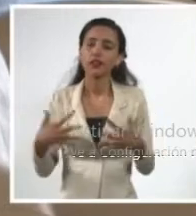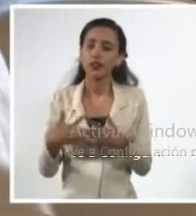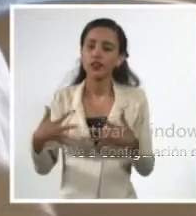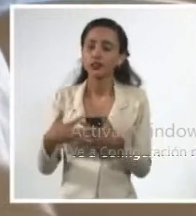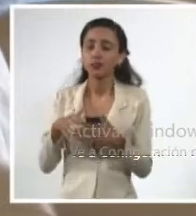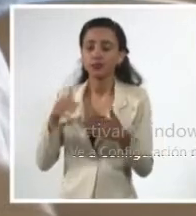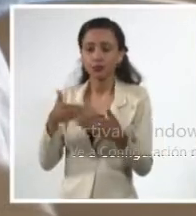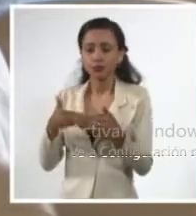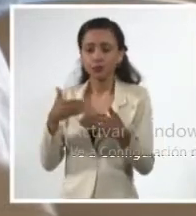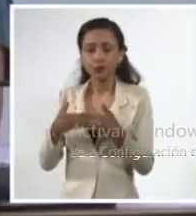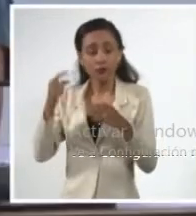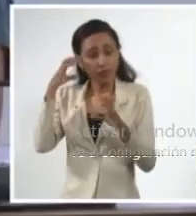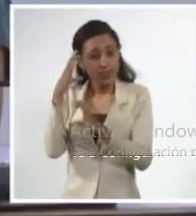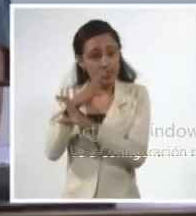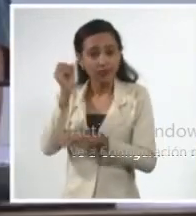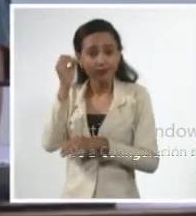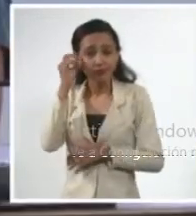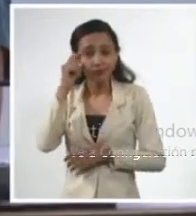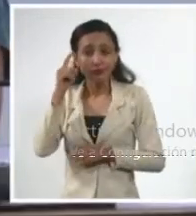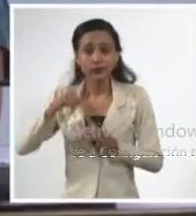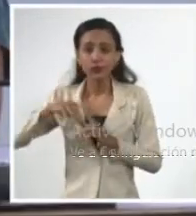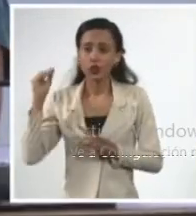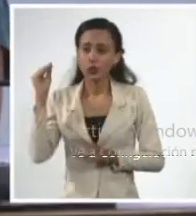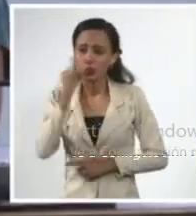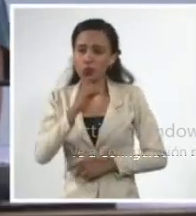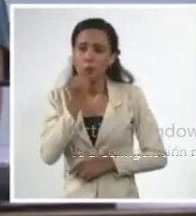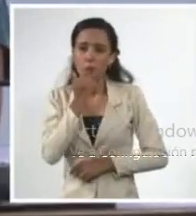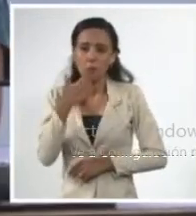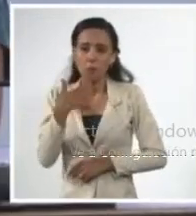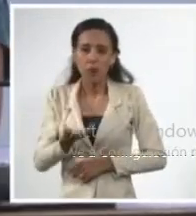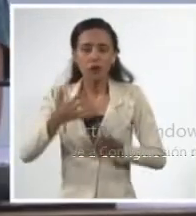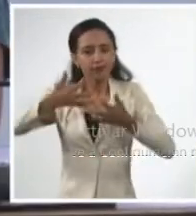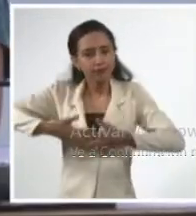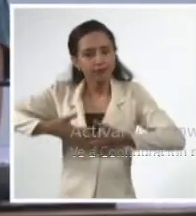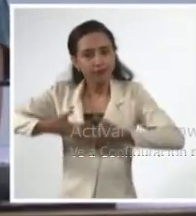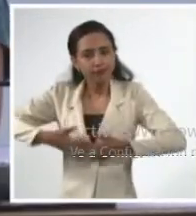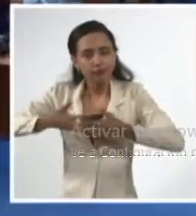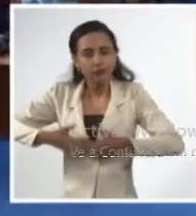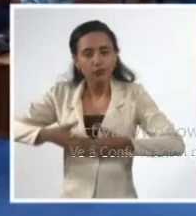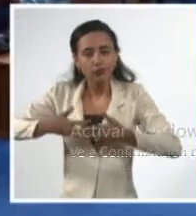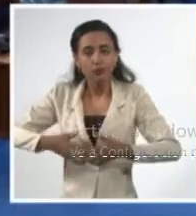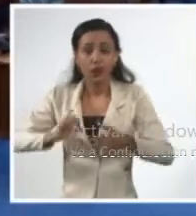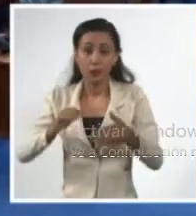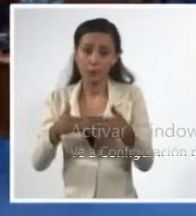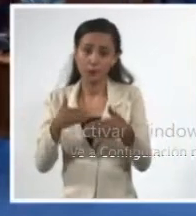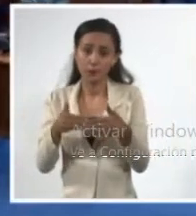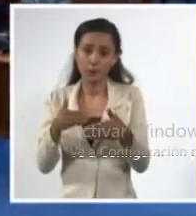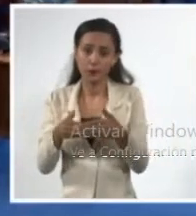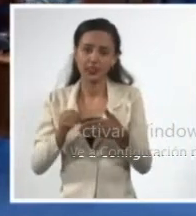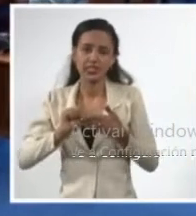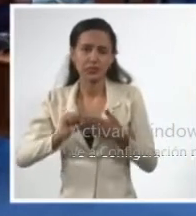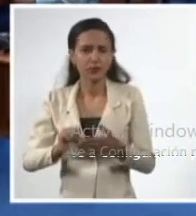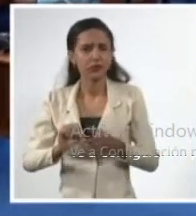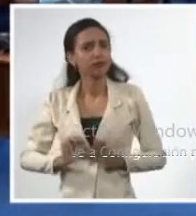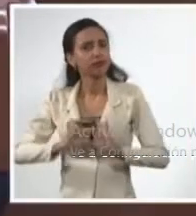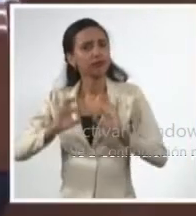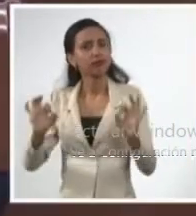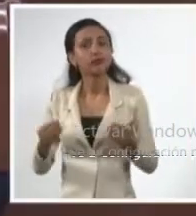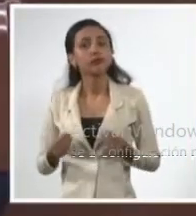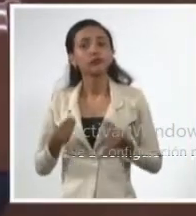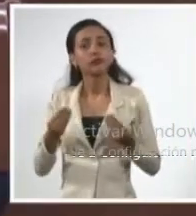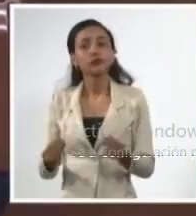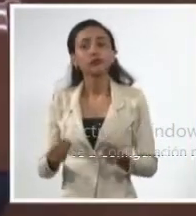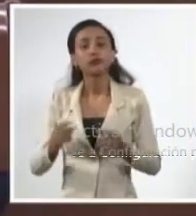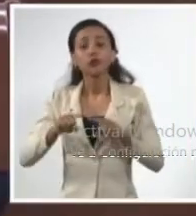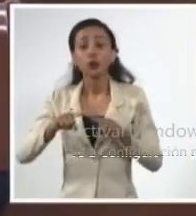entidades de ciencia, innovación y tecnología para aumentar la productividad empresarial. Servicios expertos que han sido brindados en gran